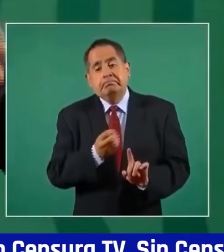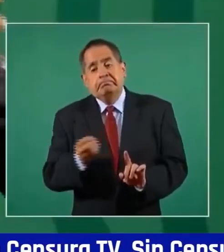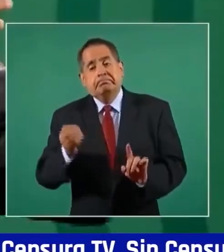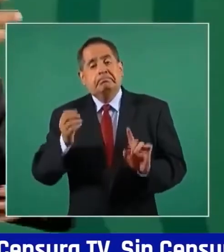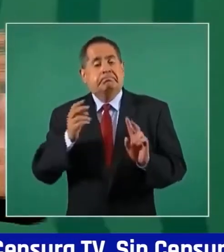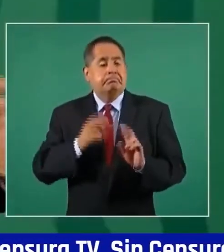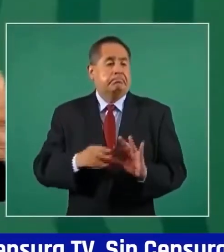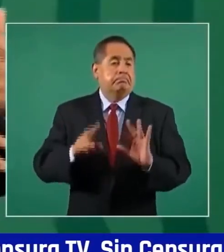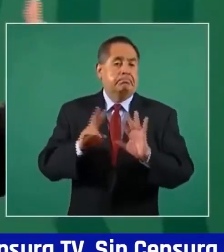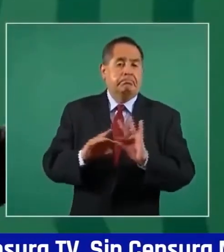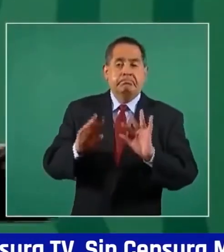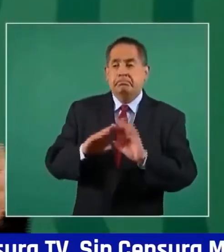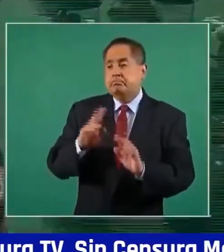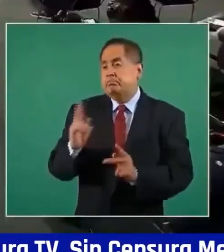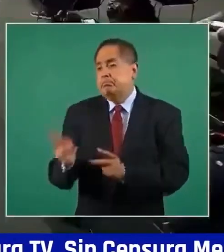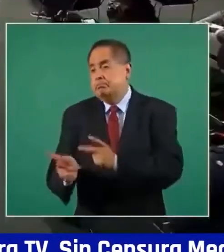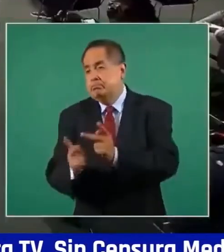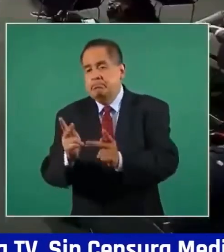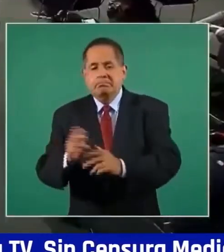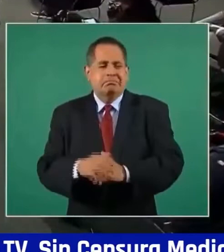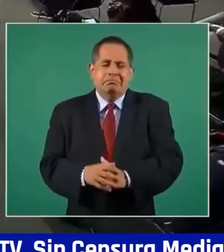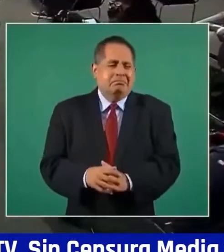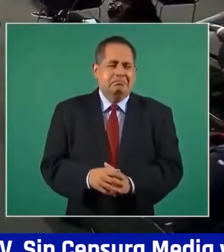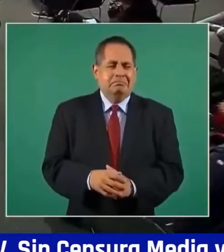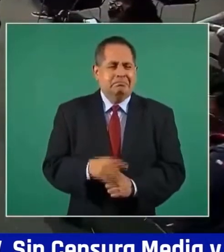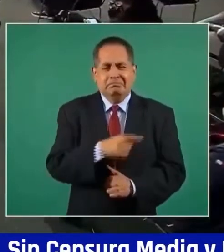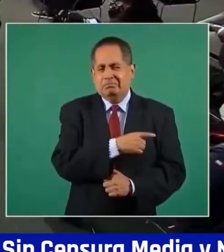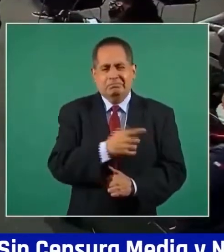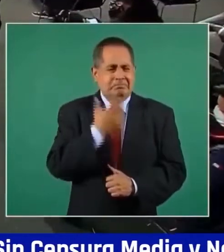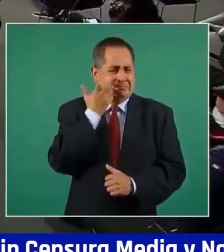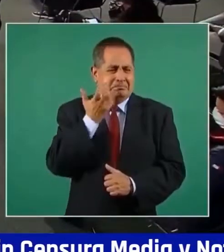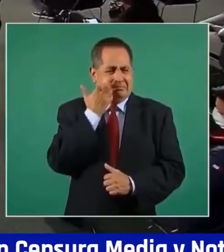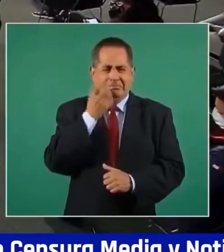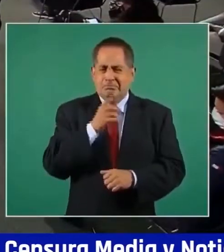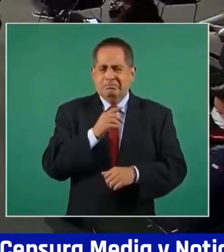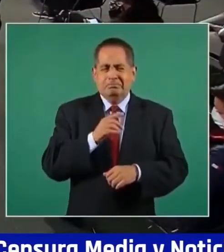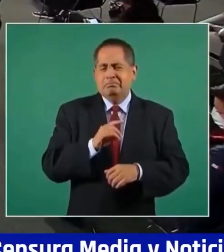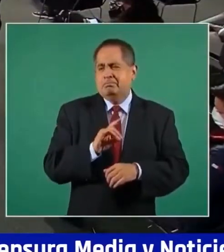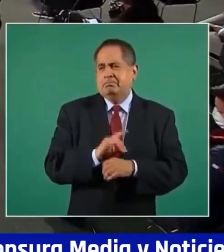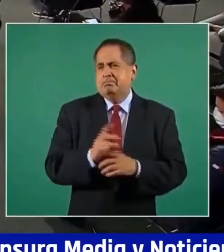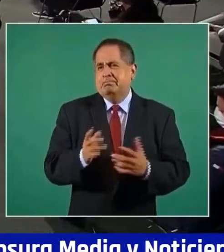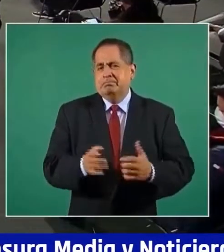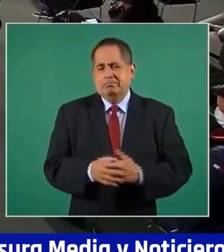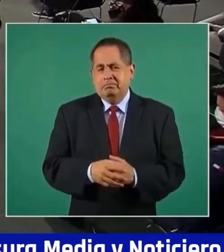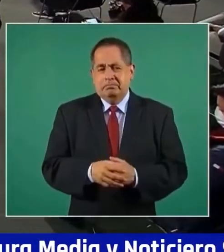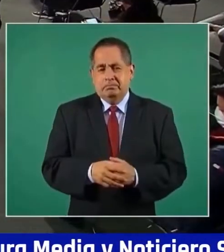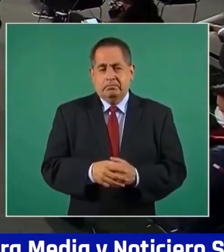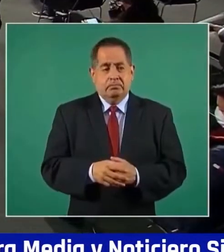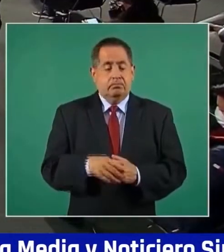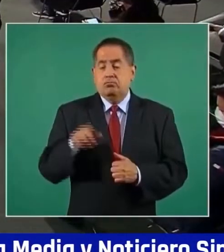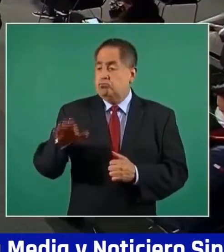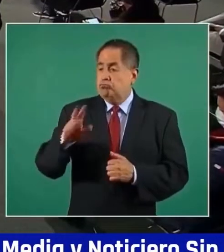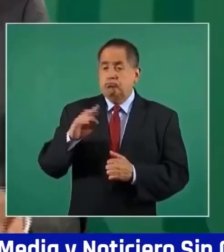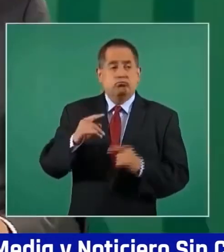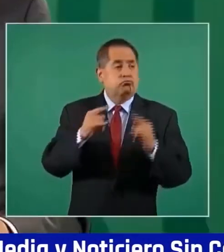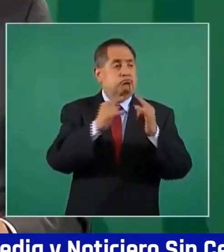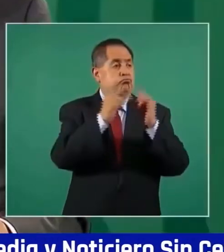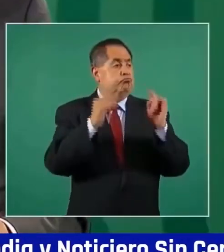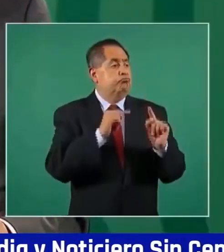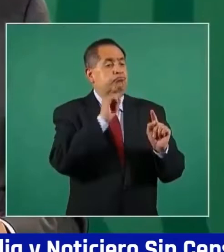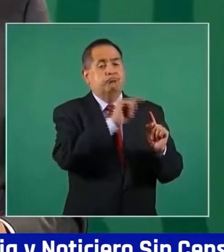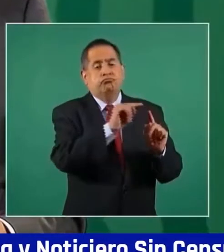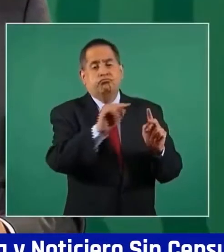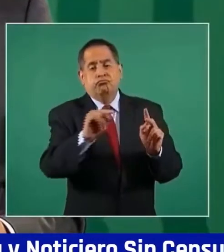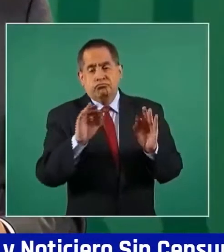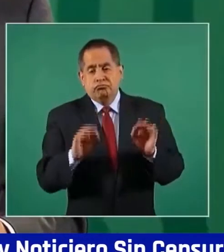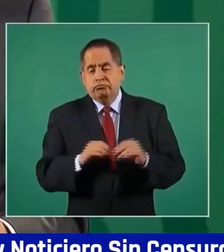recoger la opinión de la gente, a poner un determinado número de casillas,